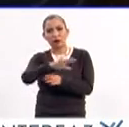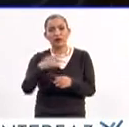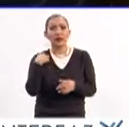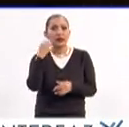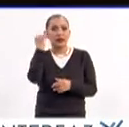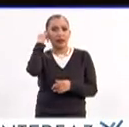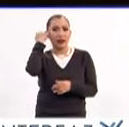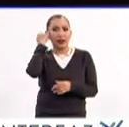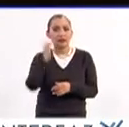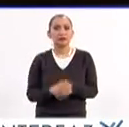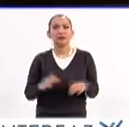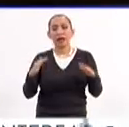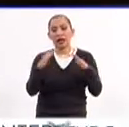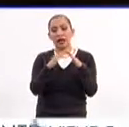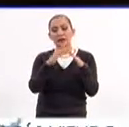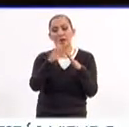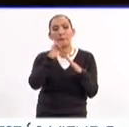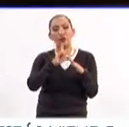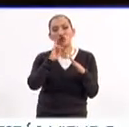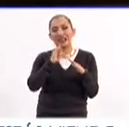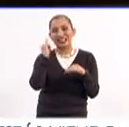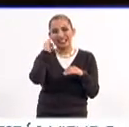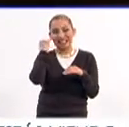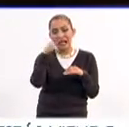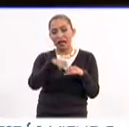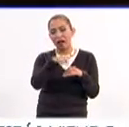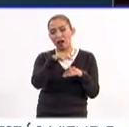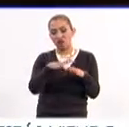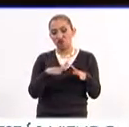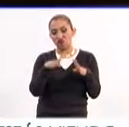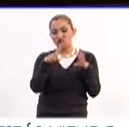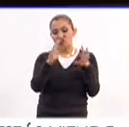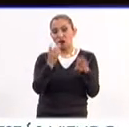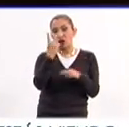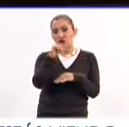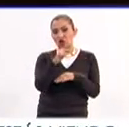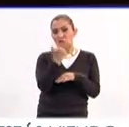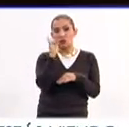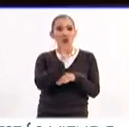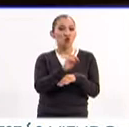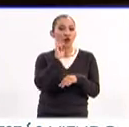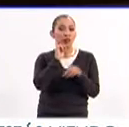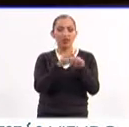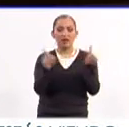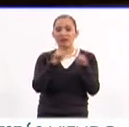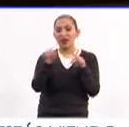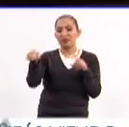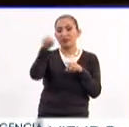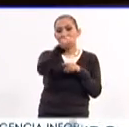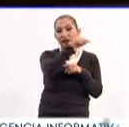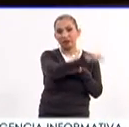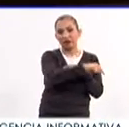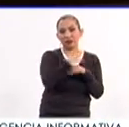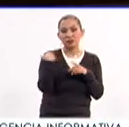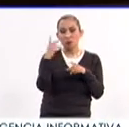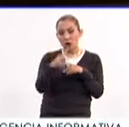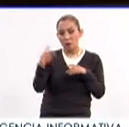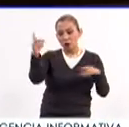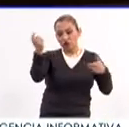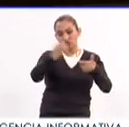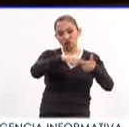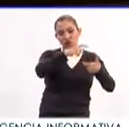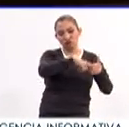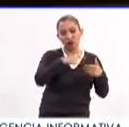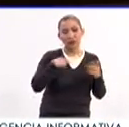indígena. Casa de las Mujeres Indígenas, en aquel momento lo fundamos 12 mujeres de distintas, de distintos pueblos y obviamente